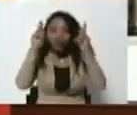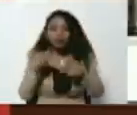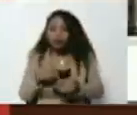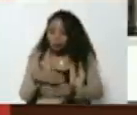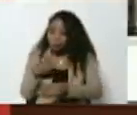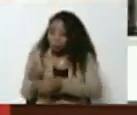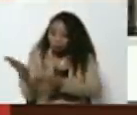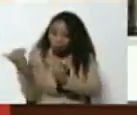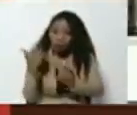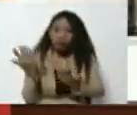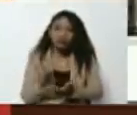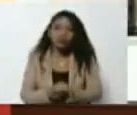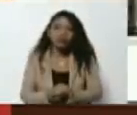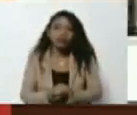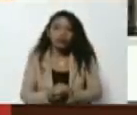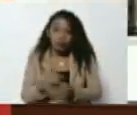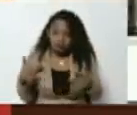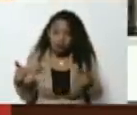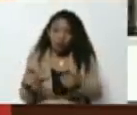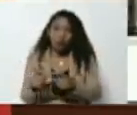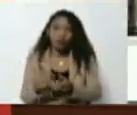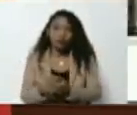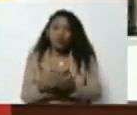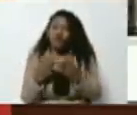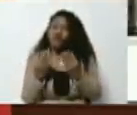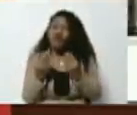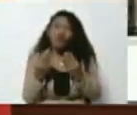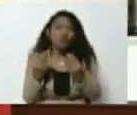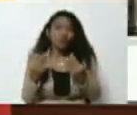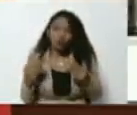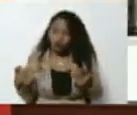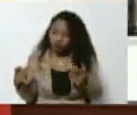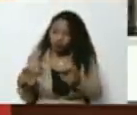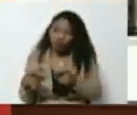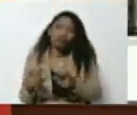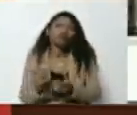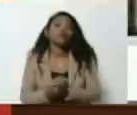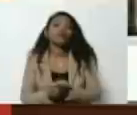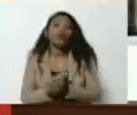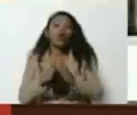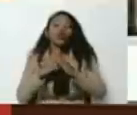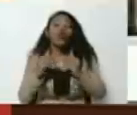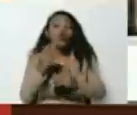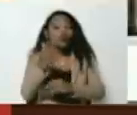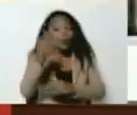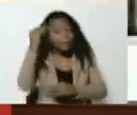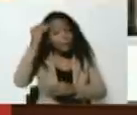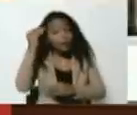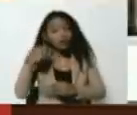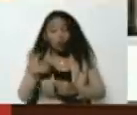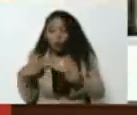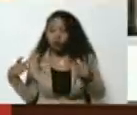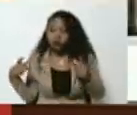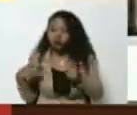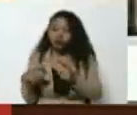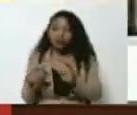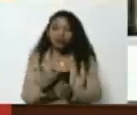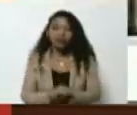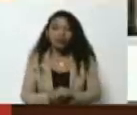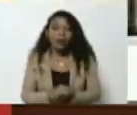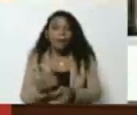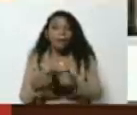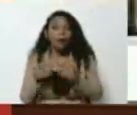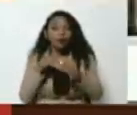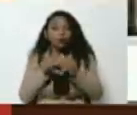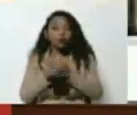pues. Y me reúno, yo me he reunido con muchos. Con todos los que ustedes se imaginan me he reunido. Pero guardo